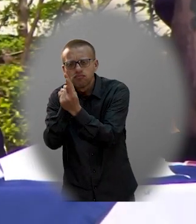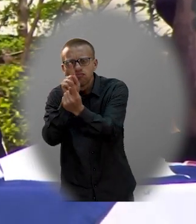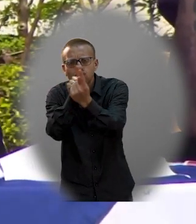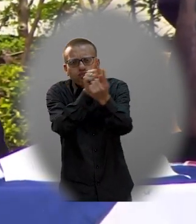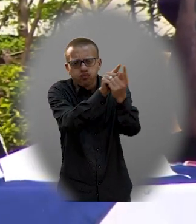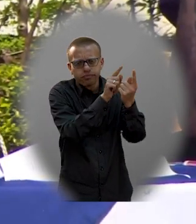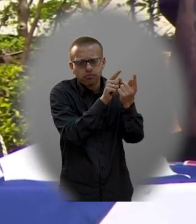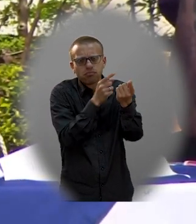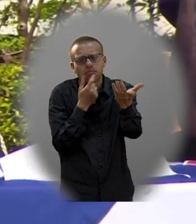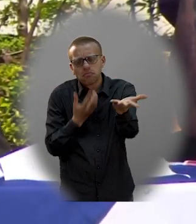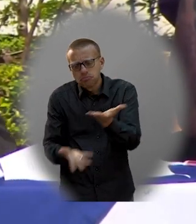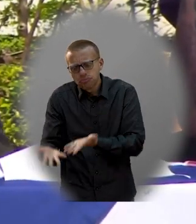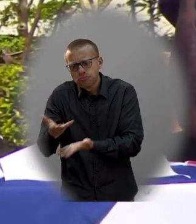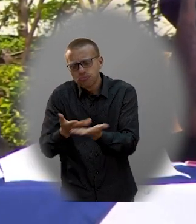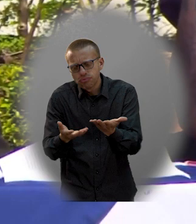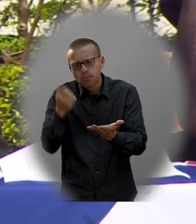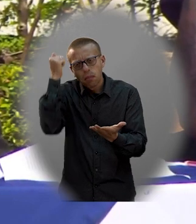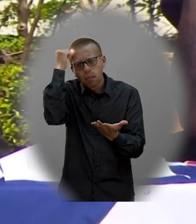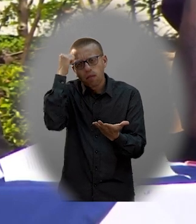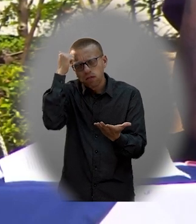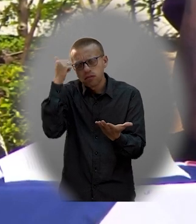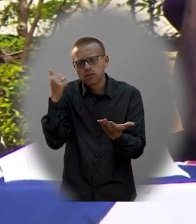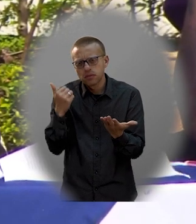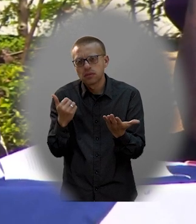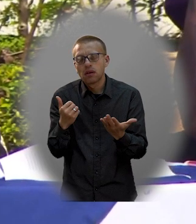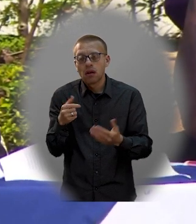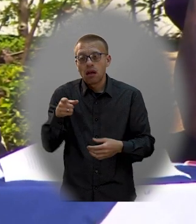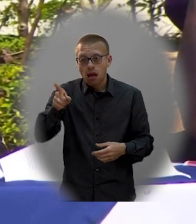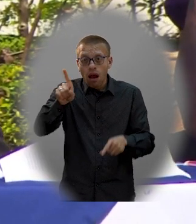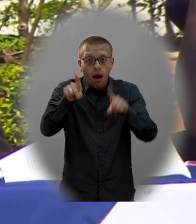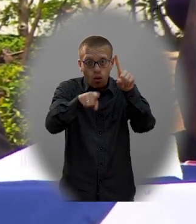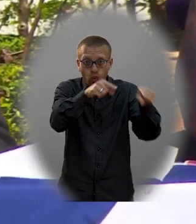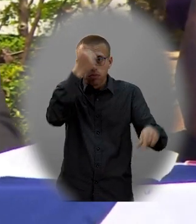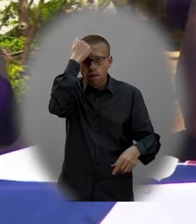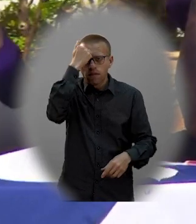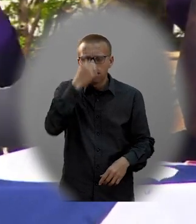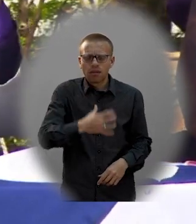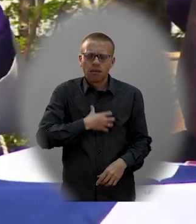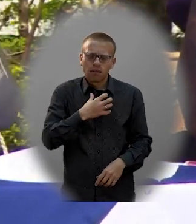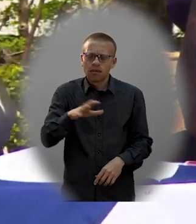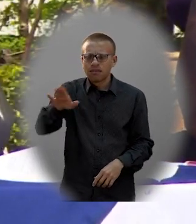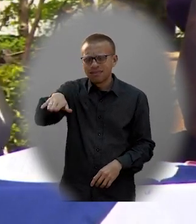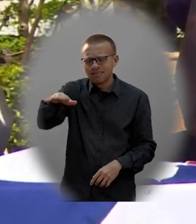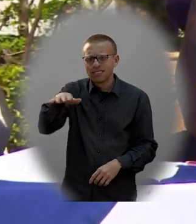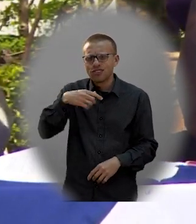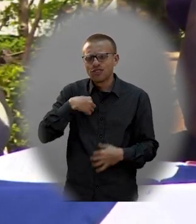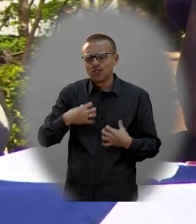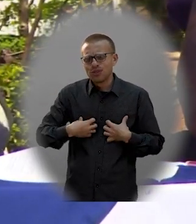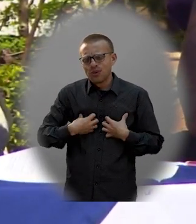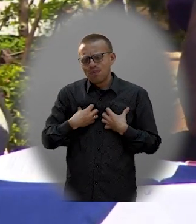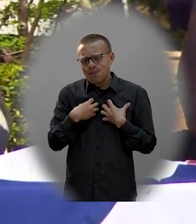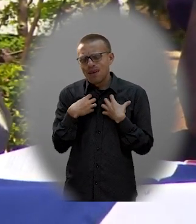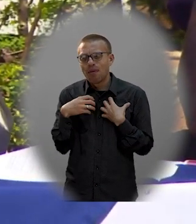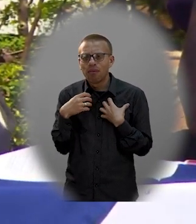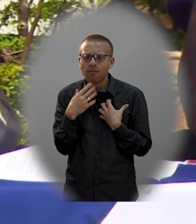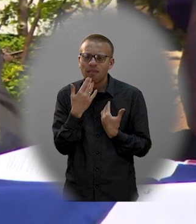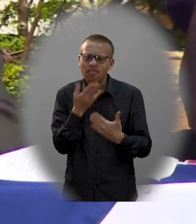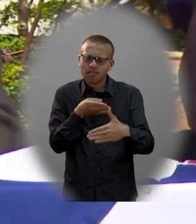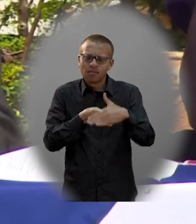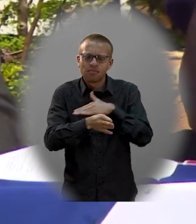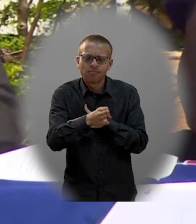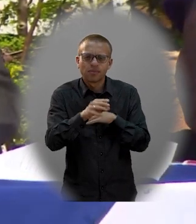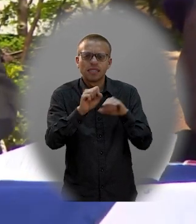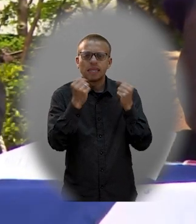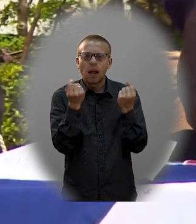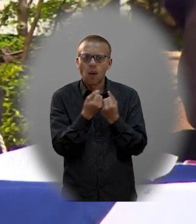Ángela María, yo tengo temor, lo dicen maestros o maestras, de cómo llegar a un aula de clase.